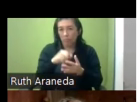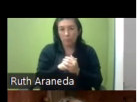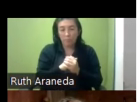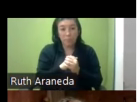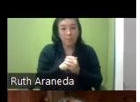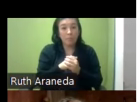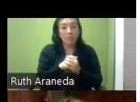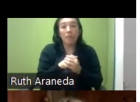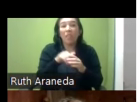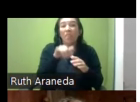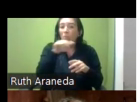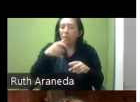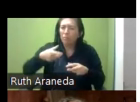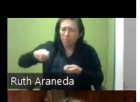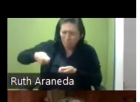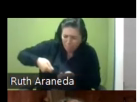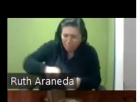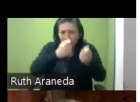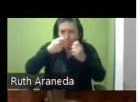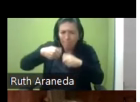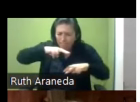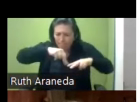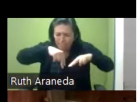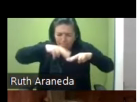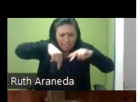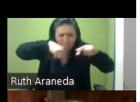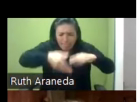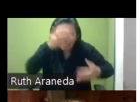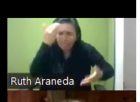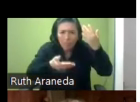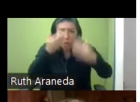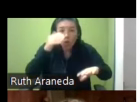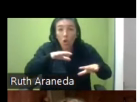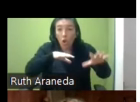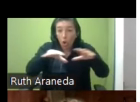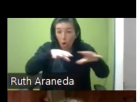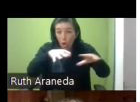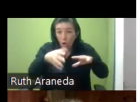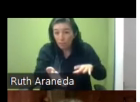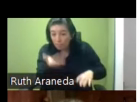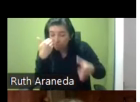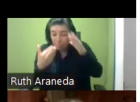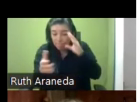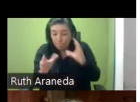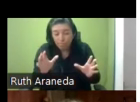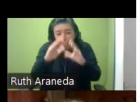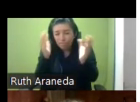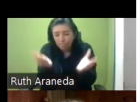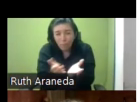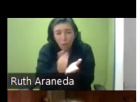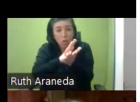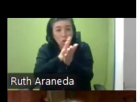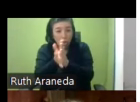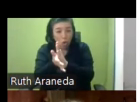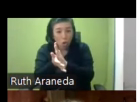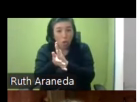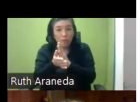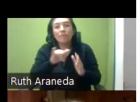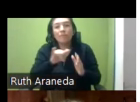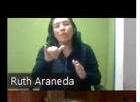Después de las excavaciones, los materiales, los artefactos, los restos en general